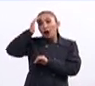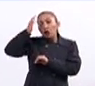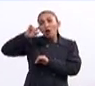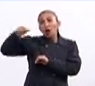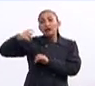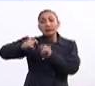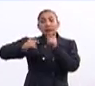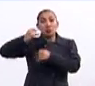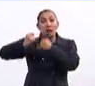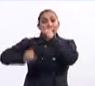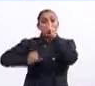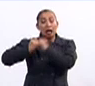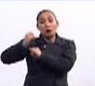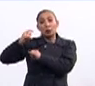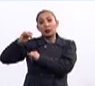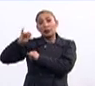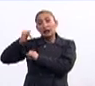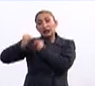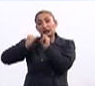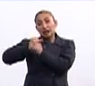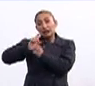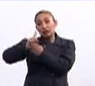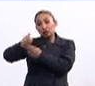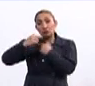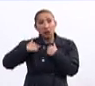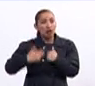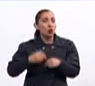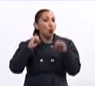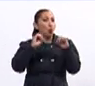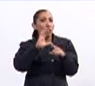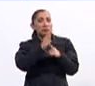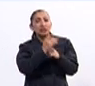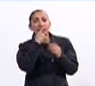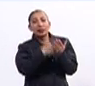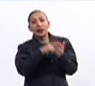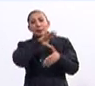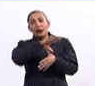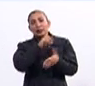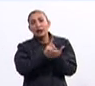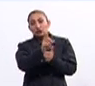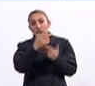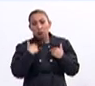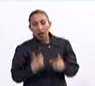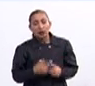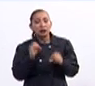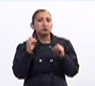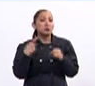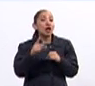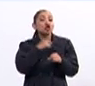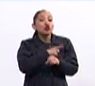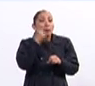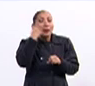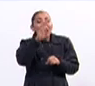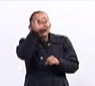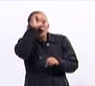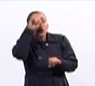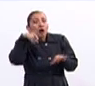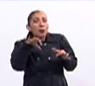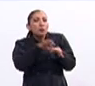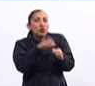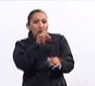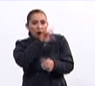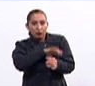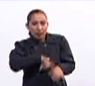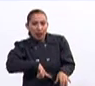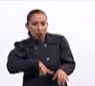ya tribunales internacionales como el Tribunal Internacional de Derechos Humanos, la Comisión Interamericana de Derechos Humanos, pero solamente para recomendaciones al Estado